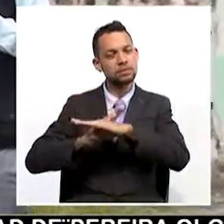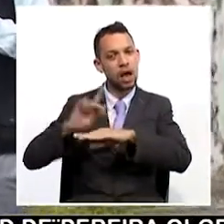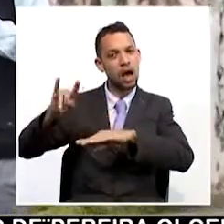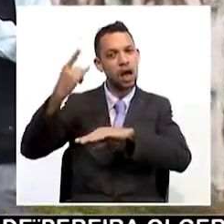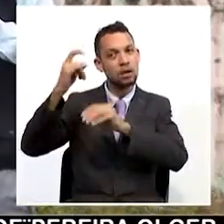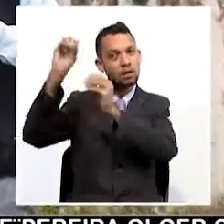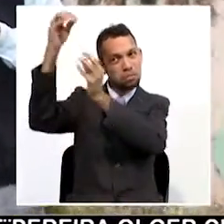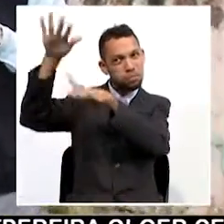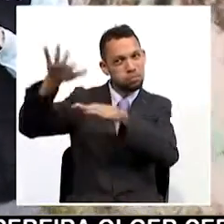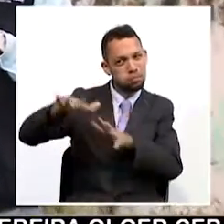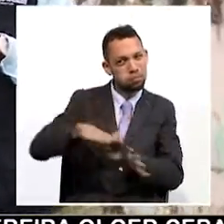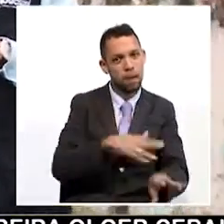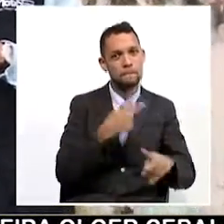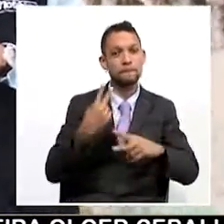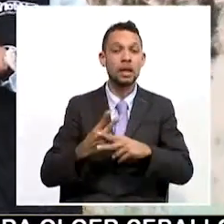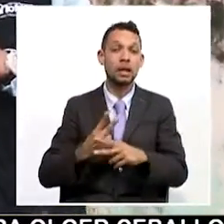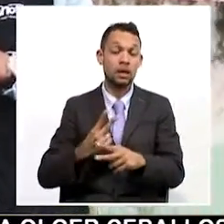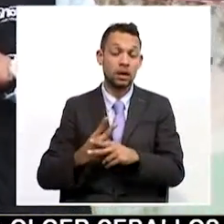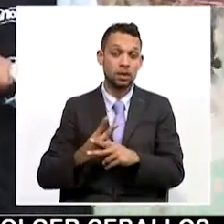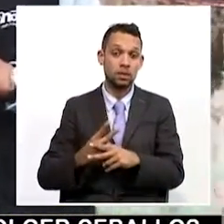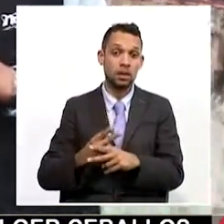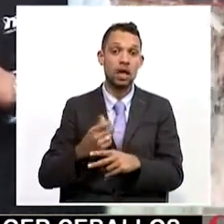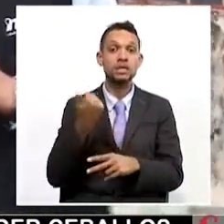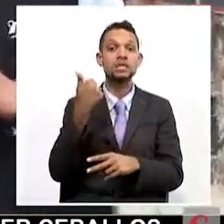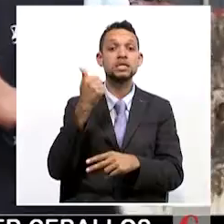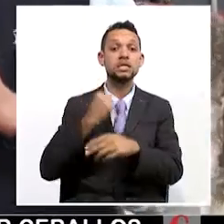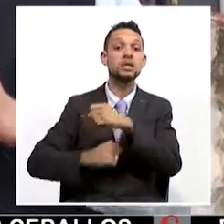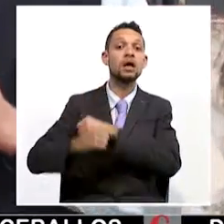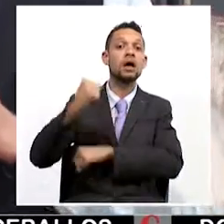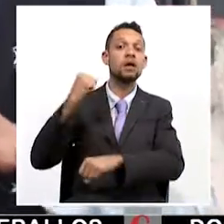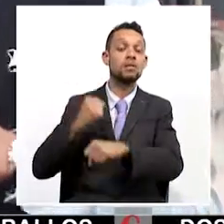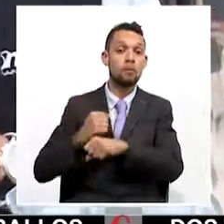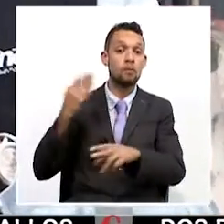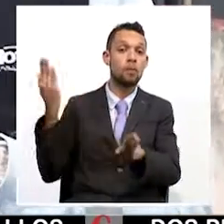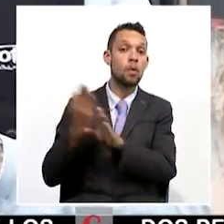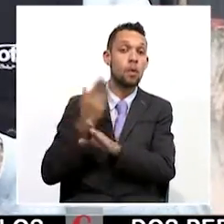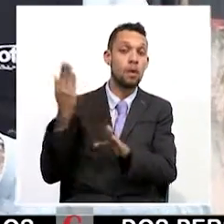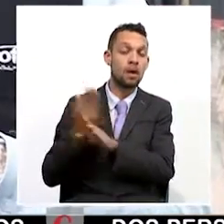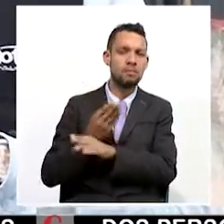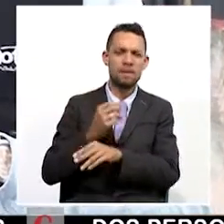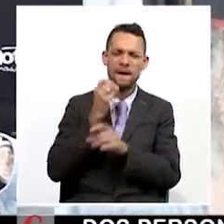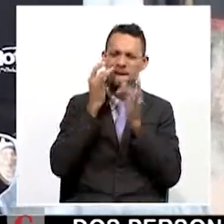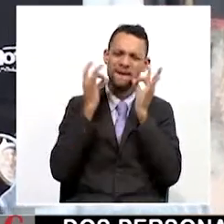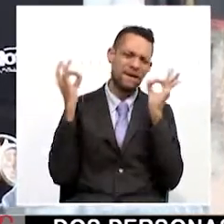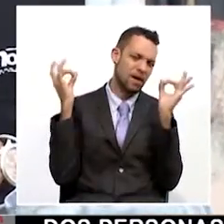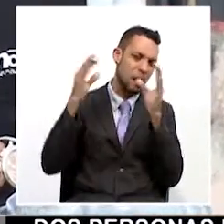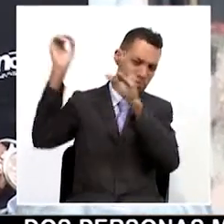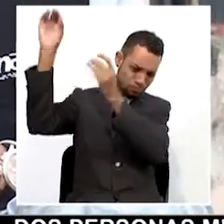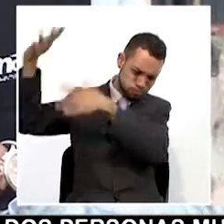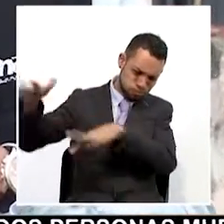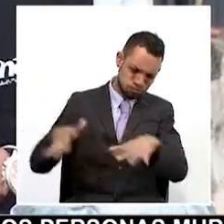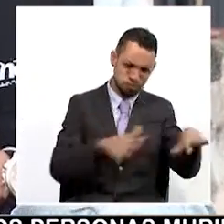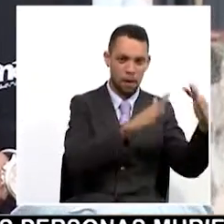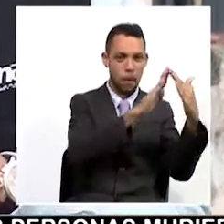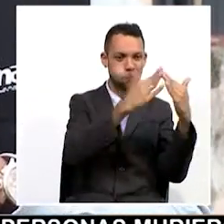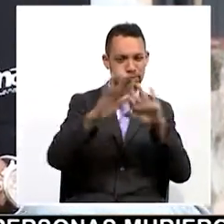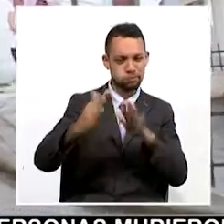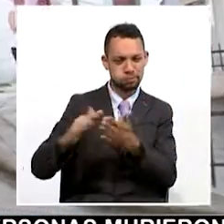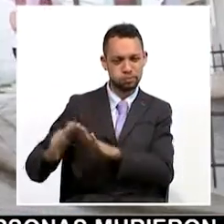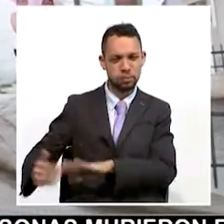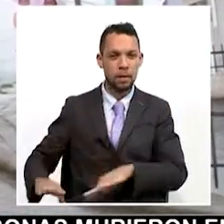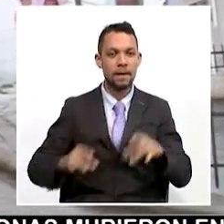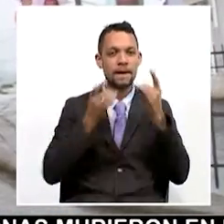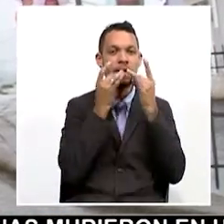un deslizamiento. Recordemos que hace 10 años se presentó un gran deslizamiento que ocasionó la pérdida de varias viviendas en este